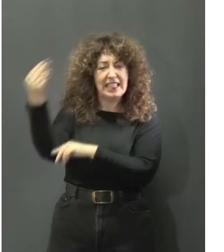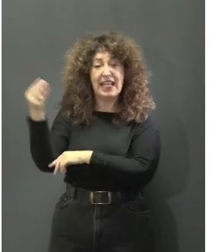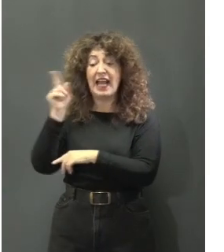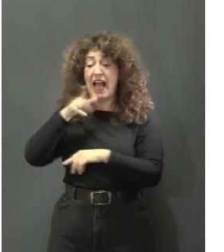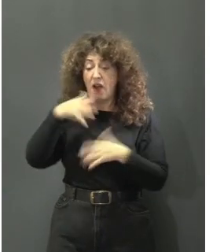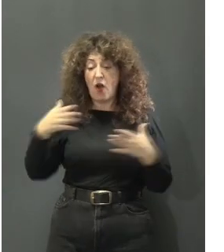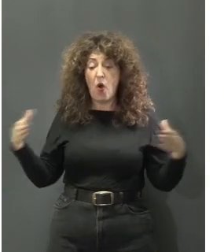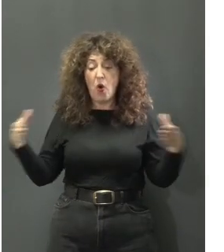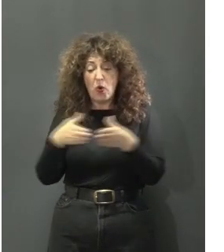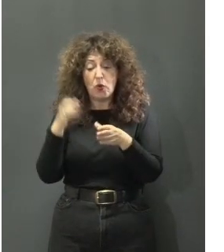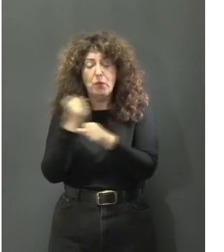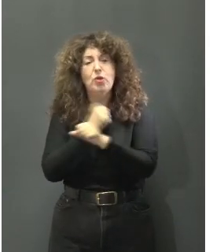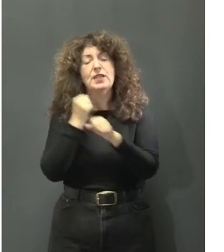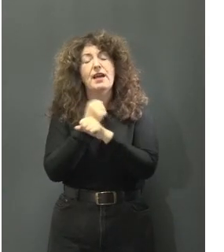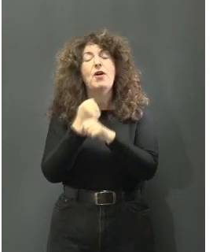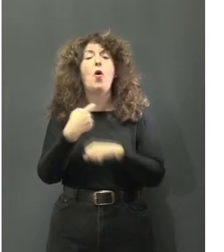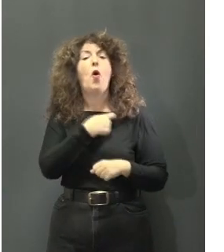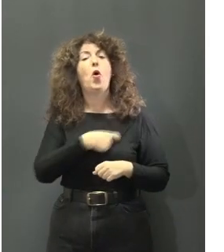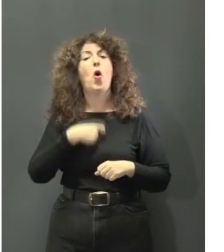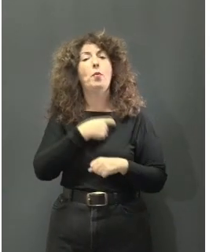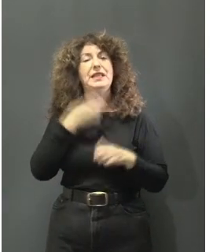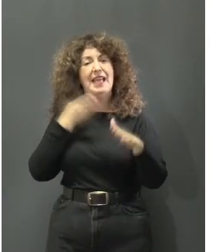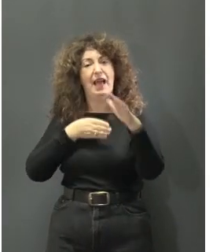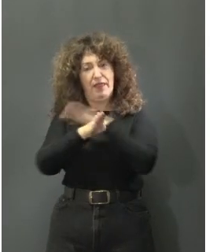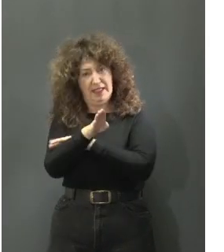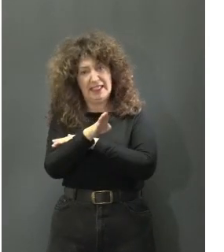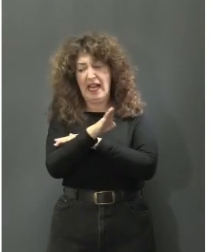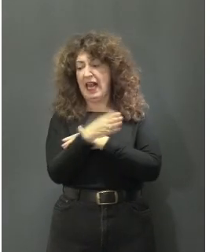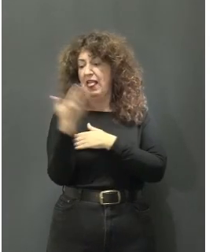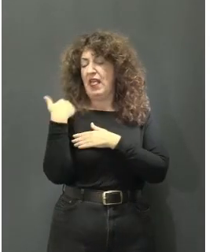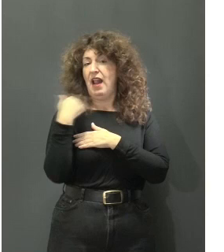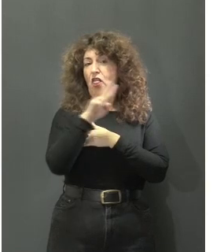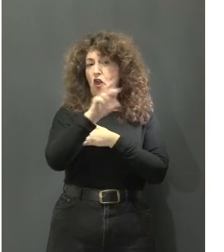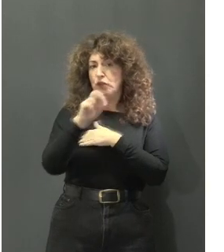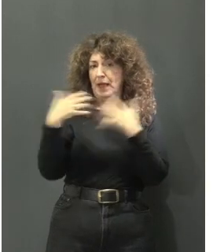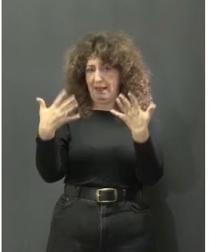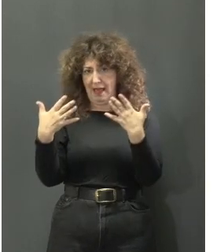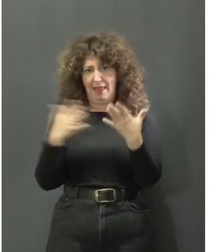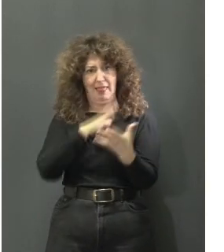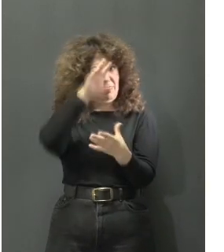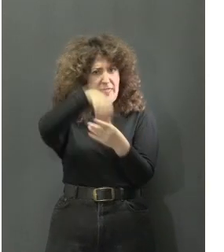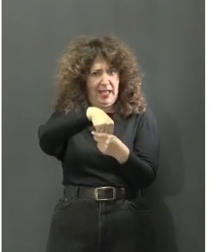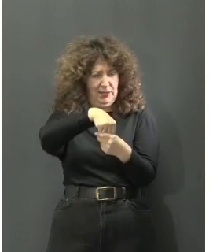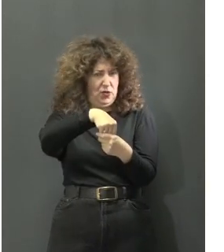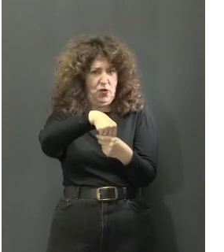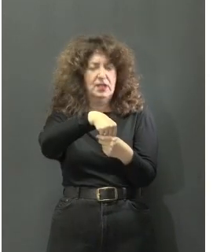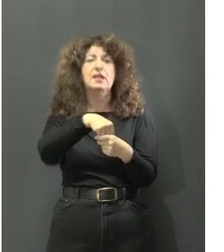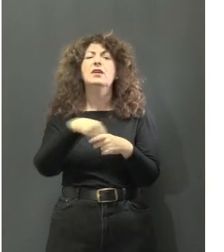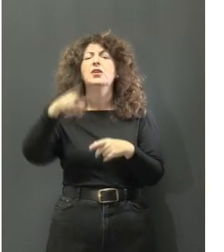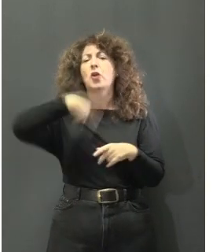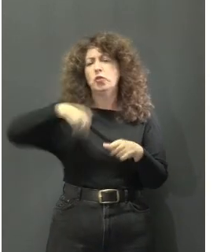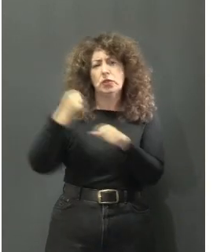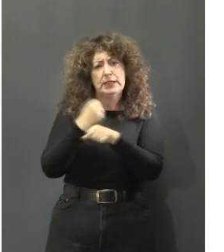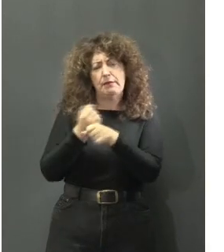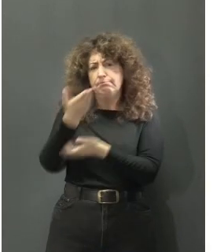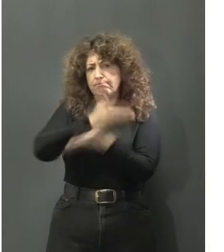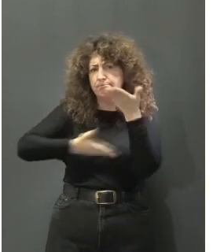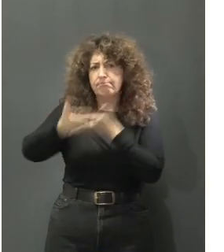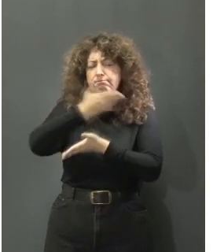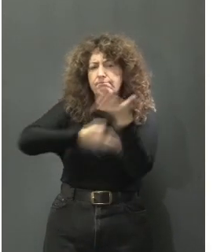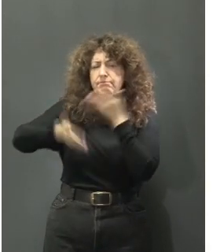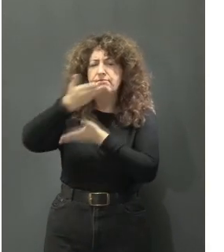de Accesibilidad, que ya estaba en el CREER desde el año 2010. Entonces ya estamos incluidos directamente y estamos trabajando conjuntamente